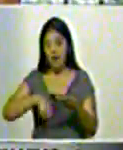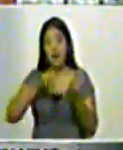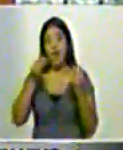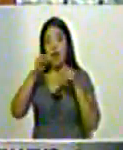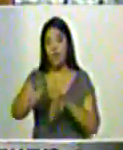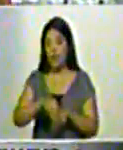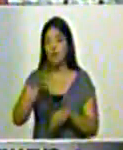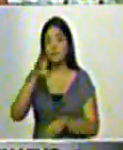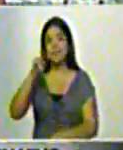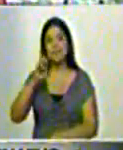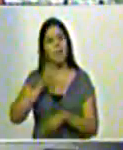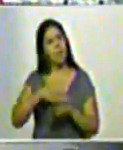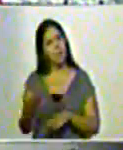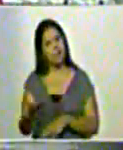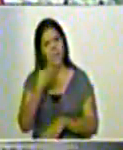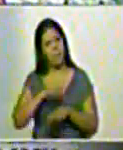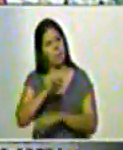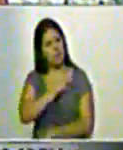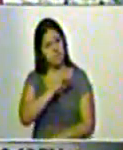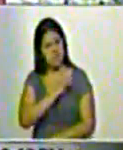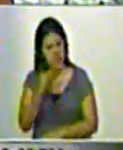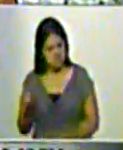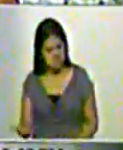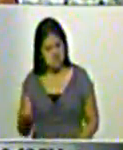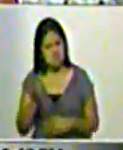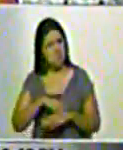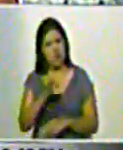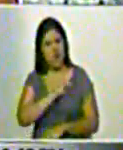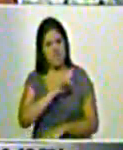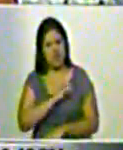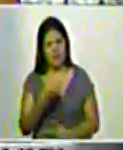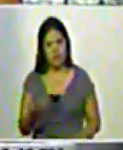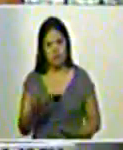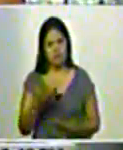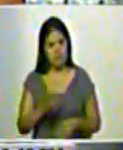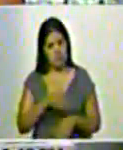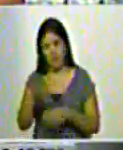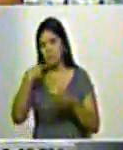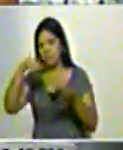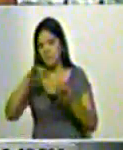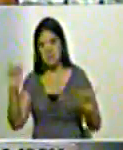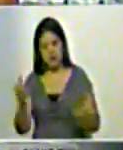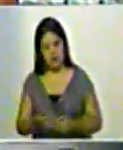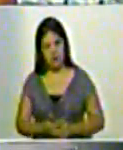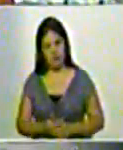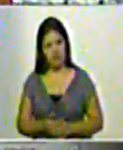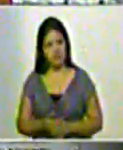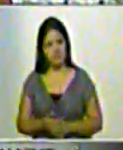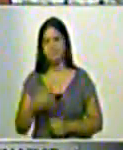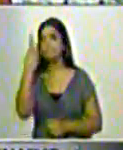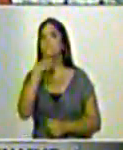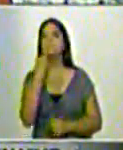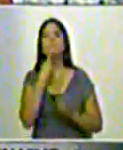ante el CNE. ¿Por qué? ¿Cuál es el miedo? ¿Cuál es el temor? ¿Por qué no lo hacen? O sea, ¿qué cara le van a poner al